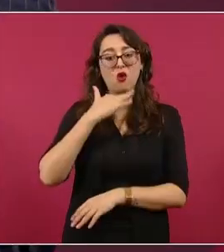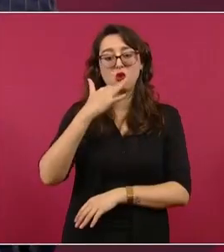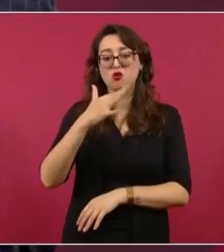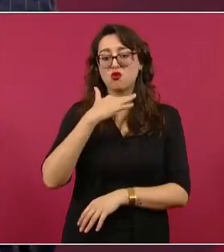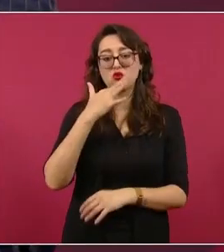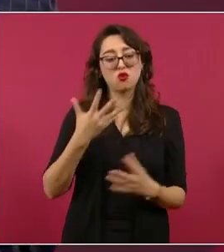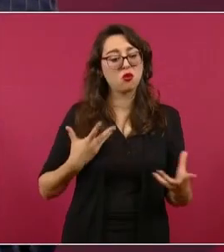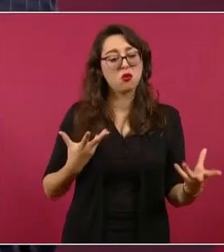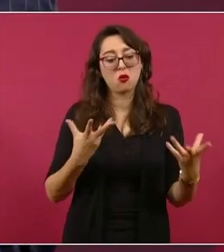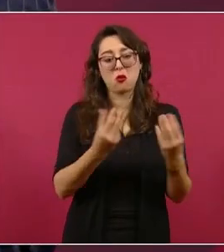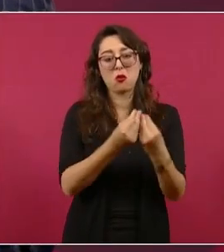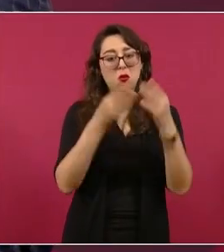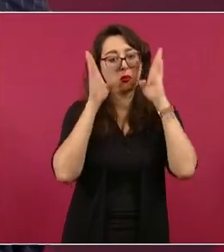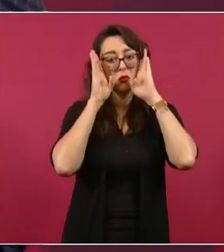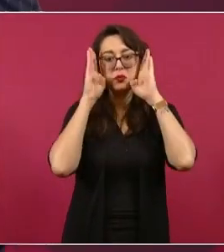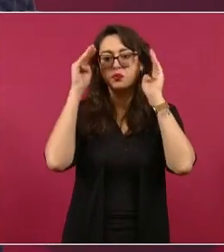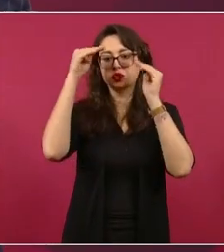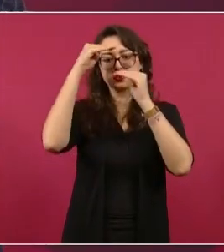conservadurismo.